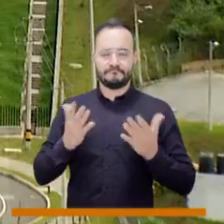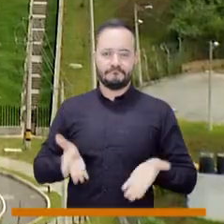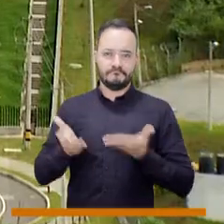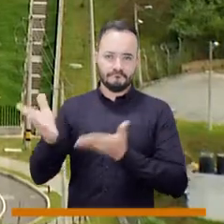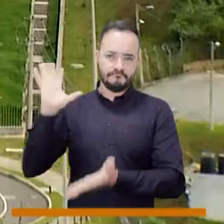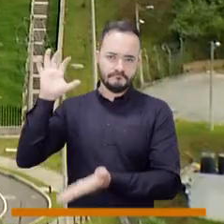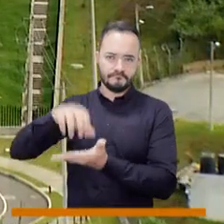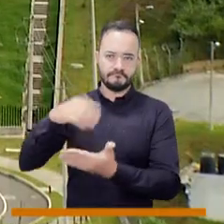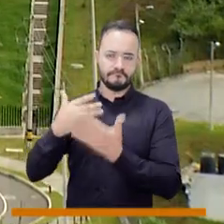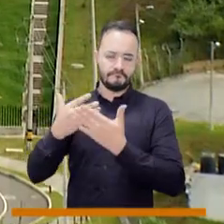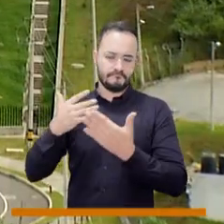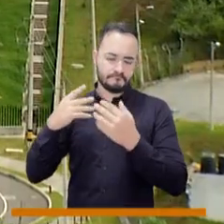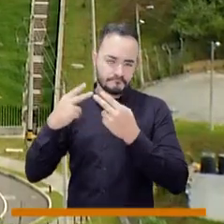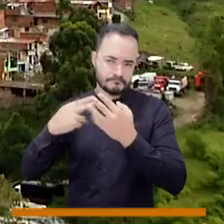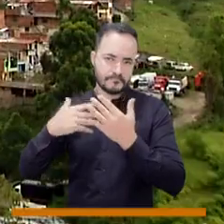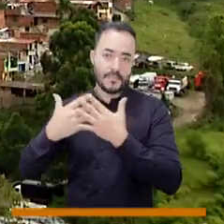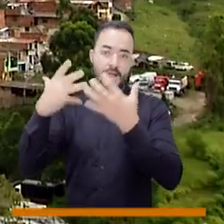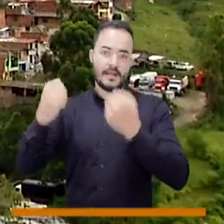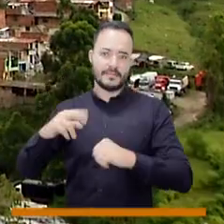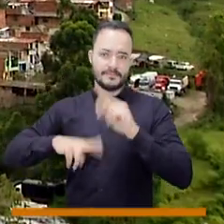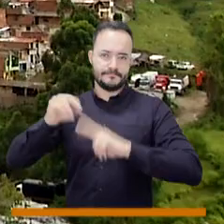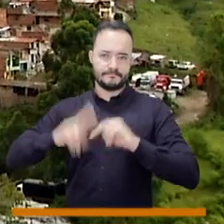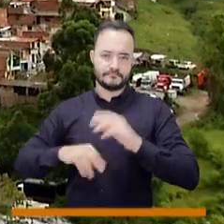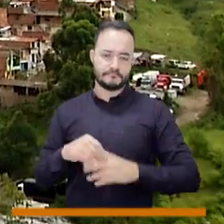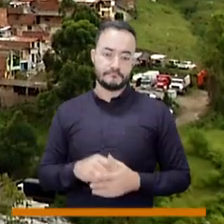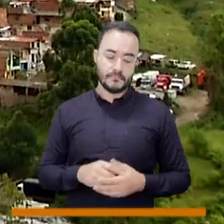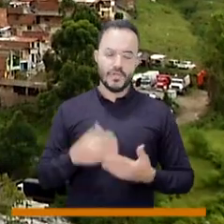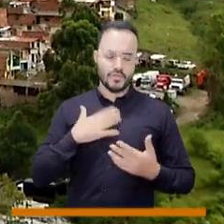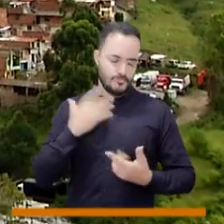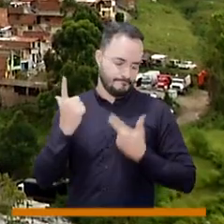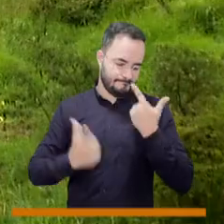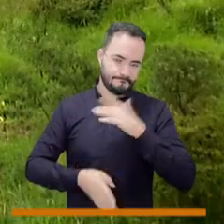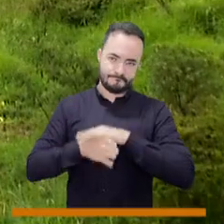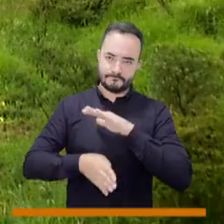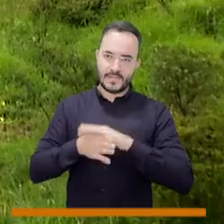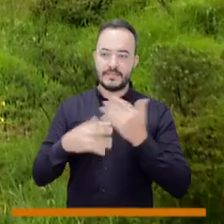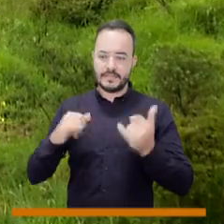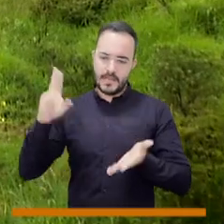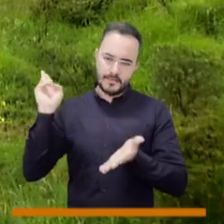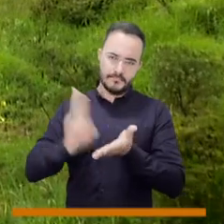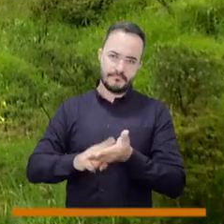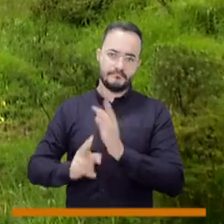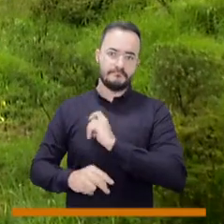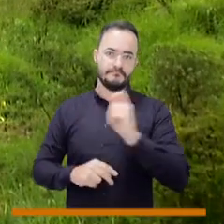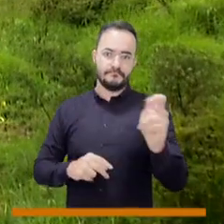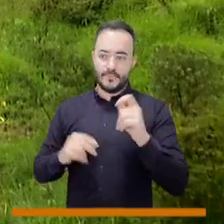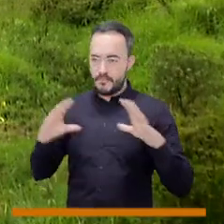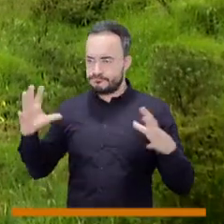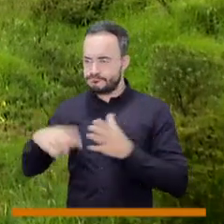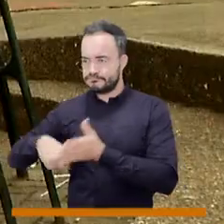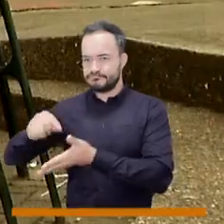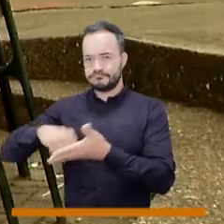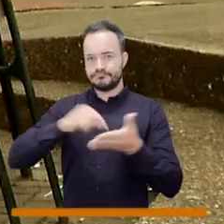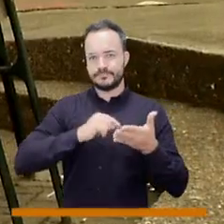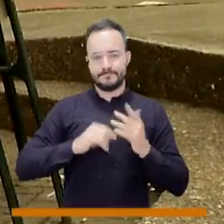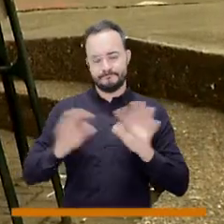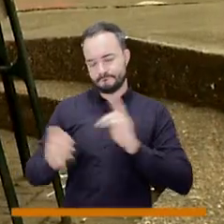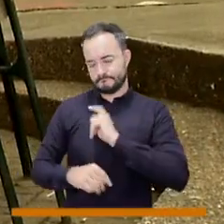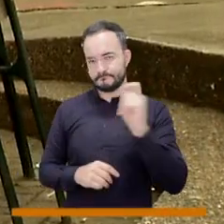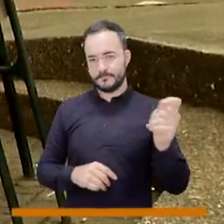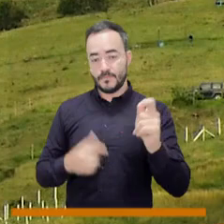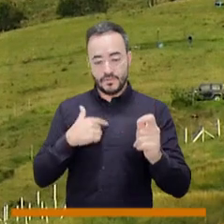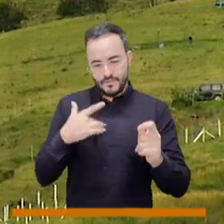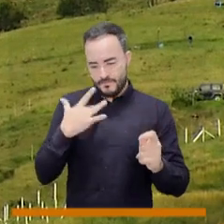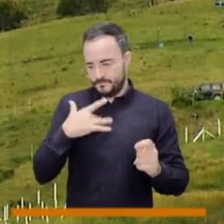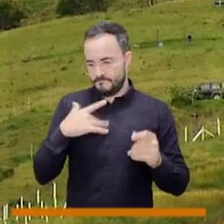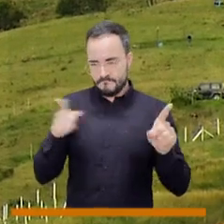Yo sigo pues dando la lucha. Presentamos una acción popular, estamos esperando a ver qué resultado nos da, porque yo sí vivo convencida que no debe